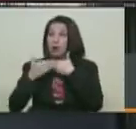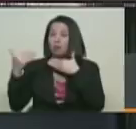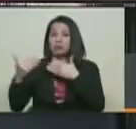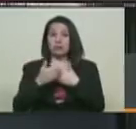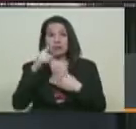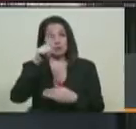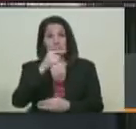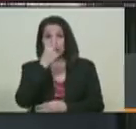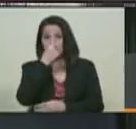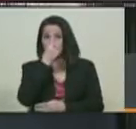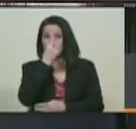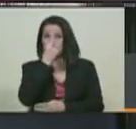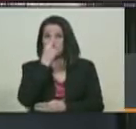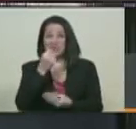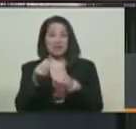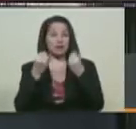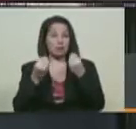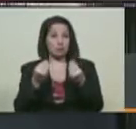Se pretendió